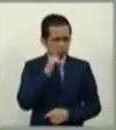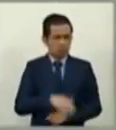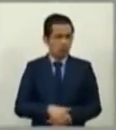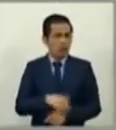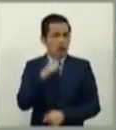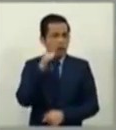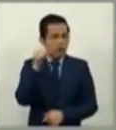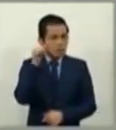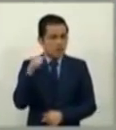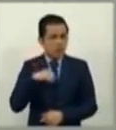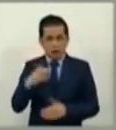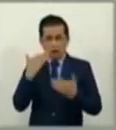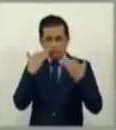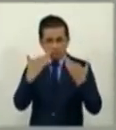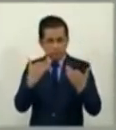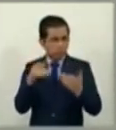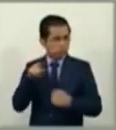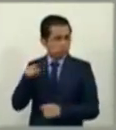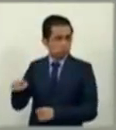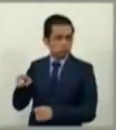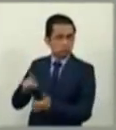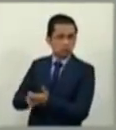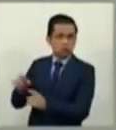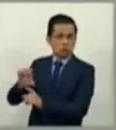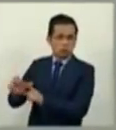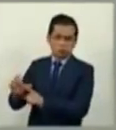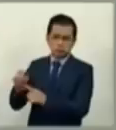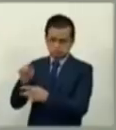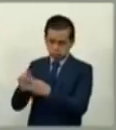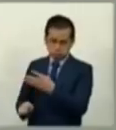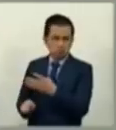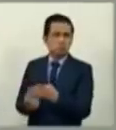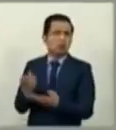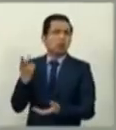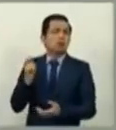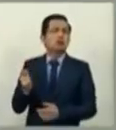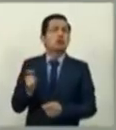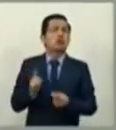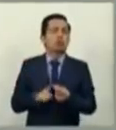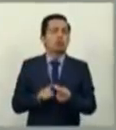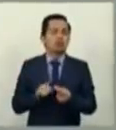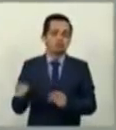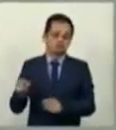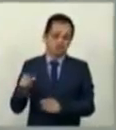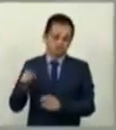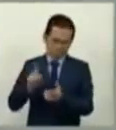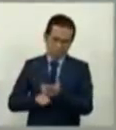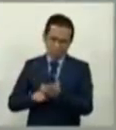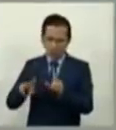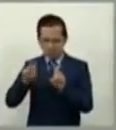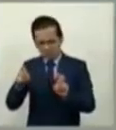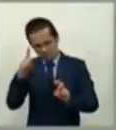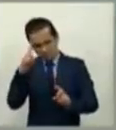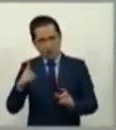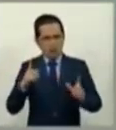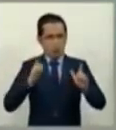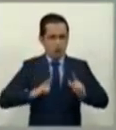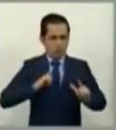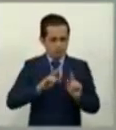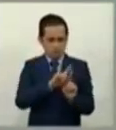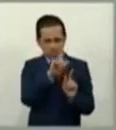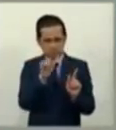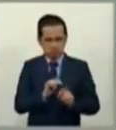comprobar en un tema tan complejo como el de la Guardia Nacional, en la Comisión de Puntos Constitucionales, donde